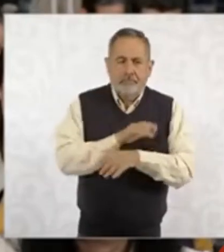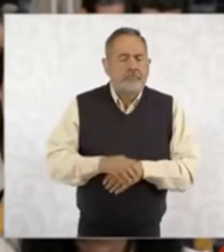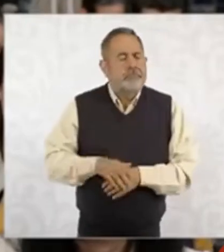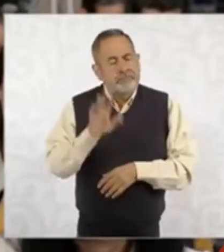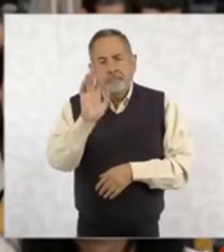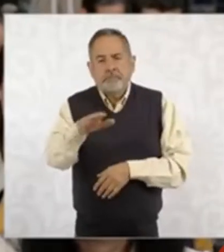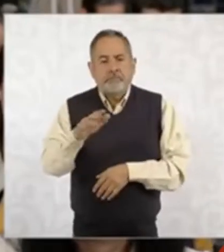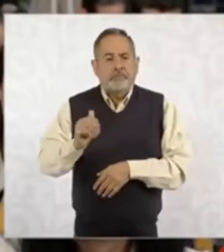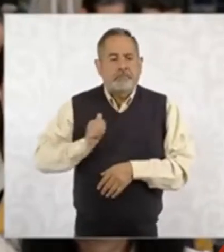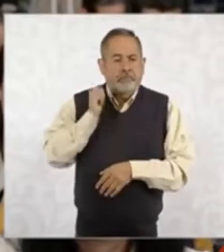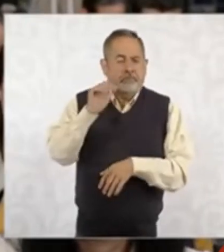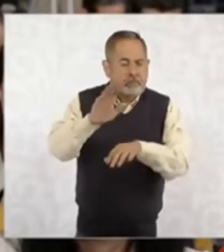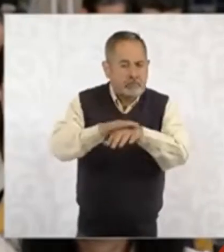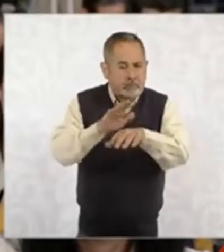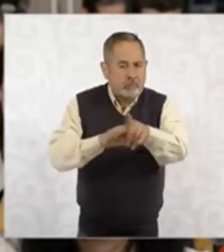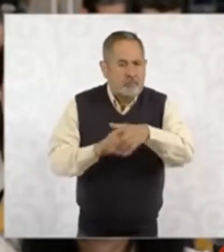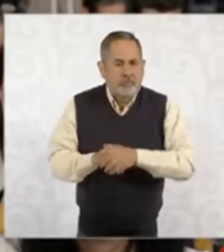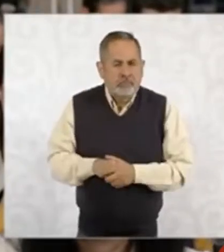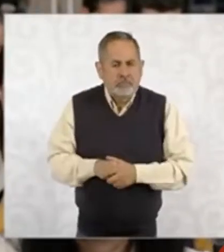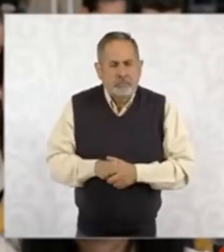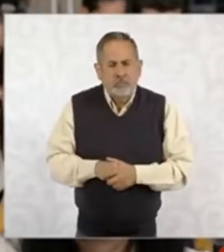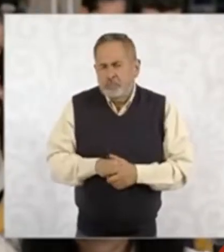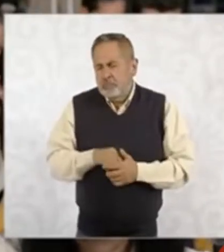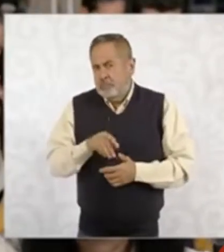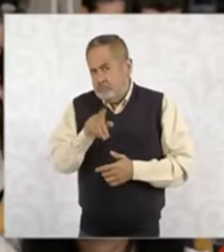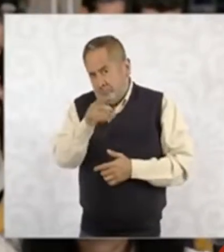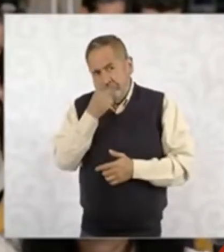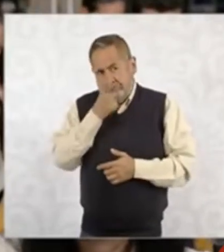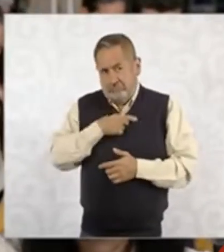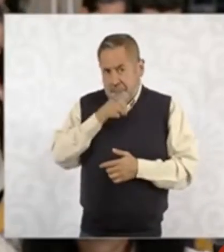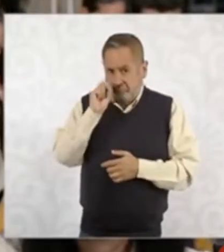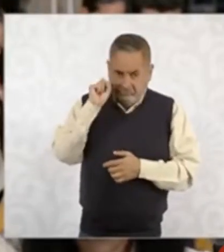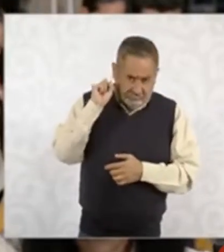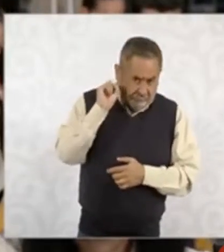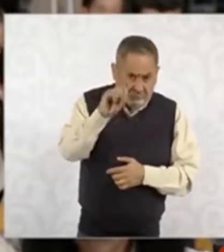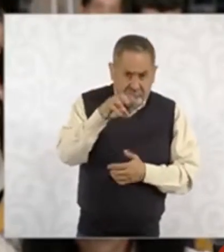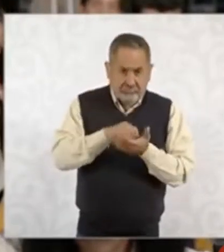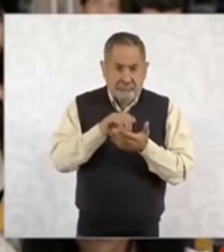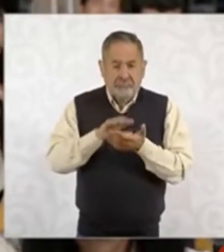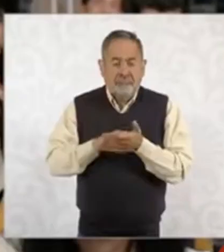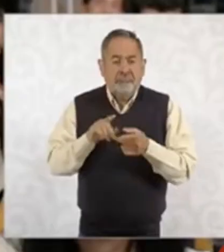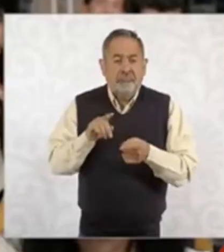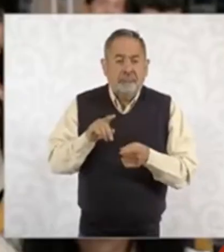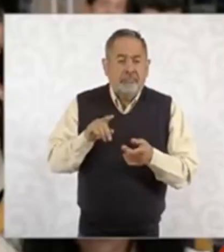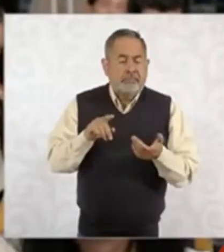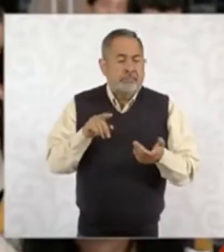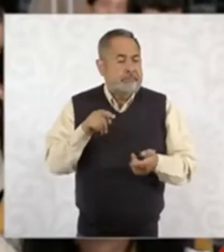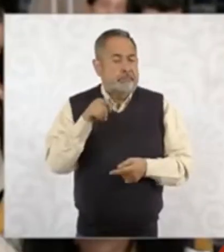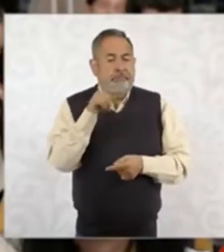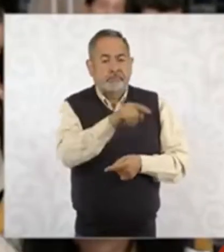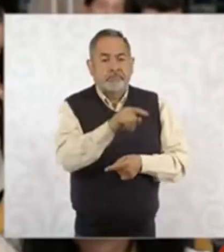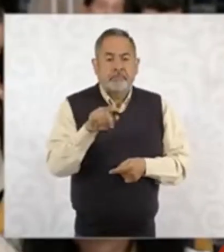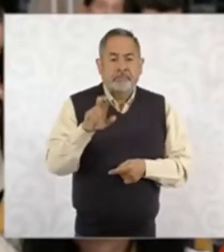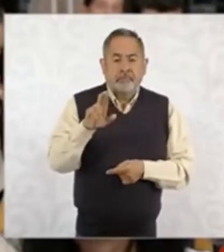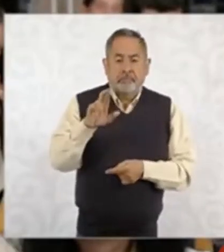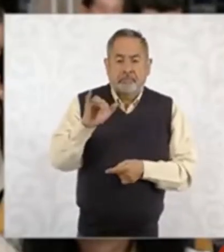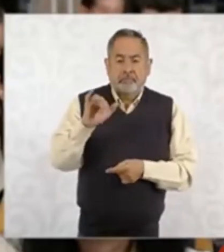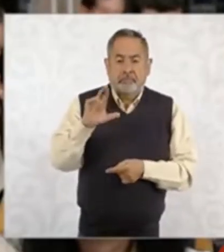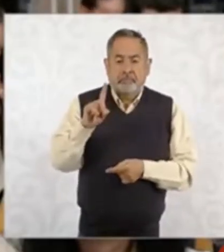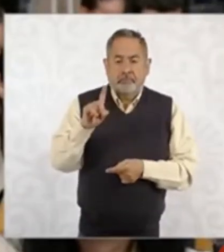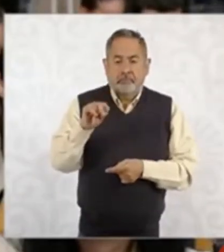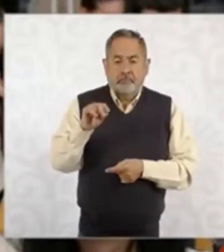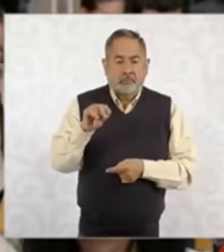tema, ¿podría confirmar que la deuda de Ricardo Salinas